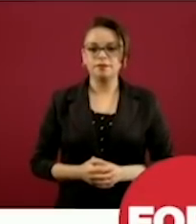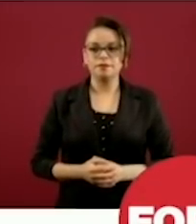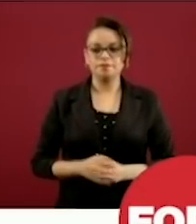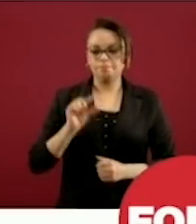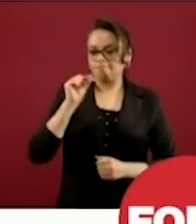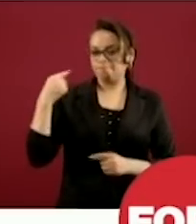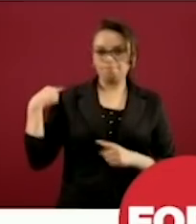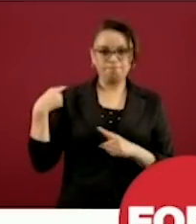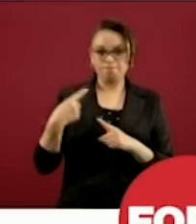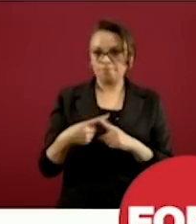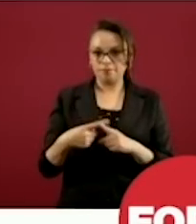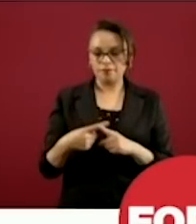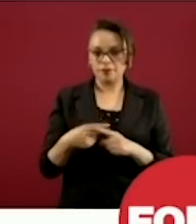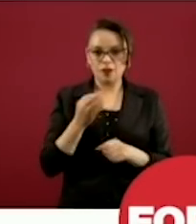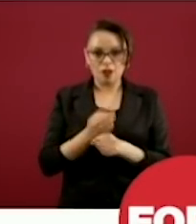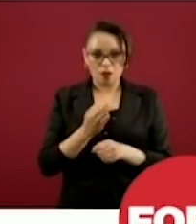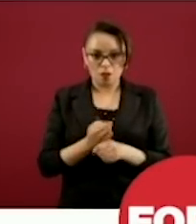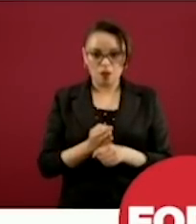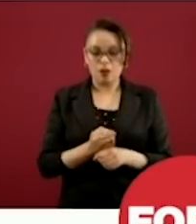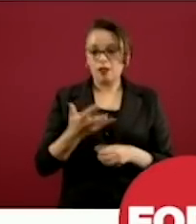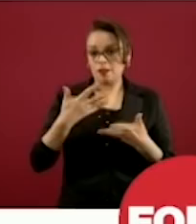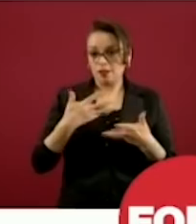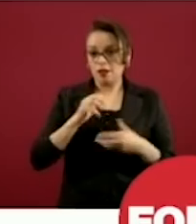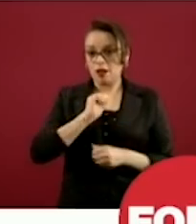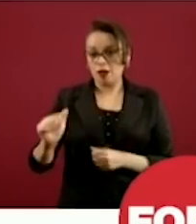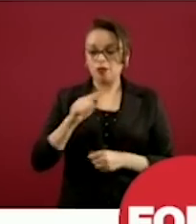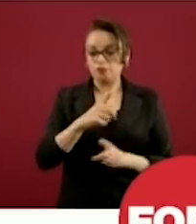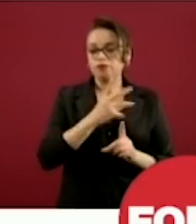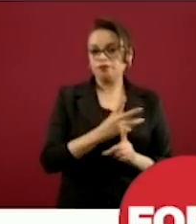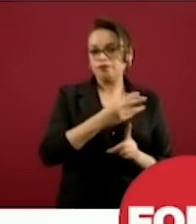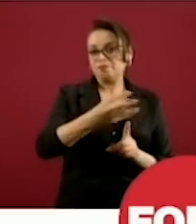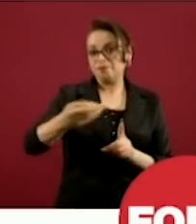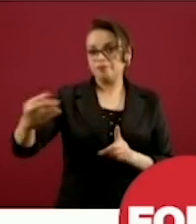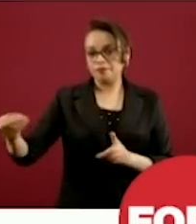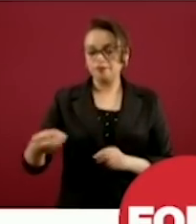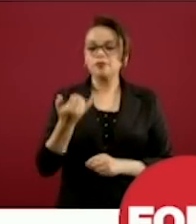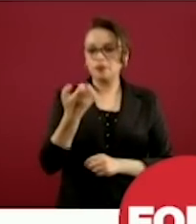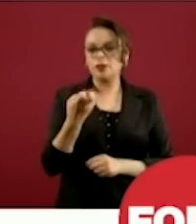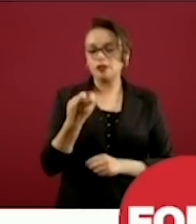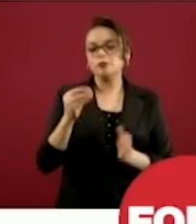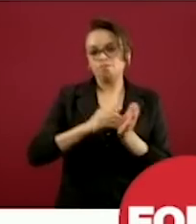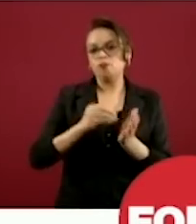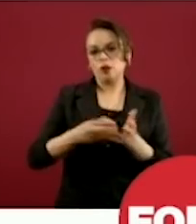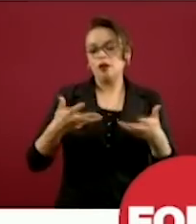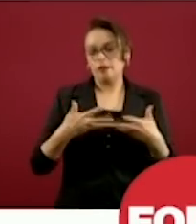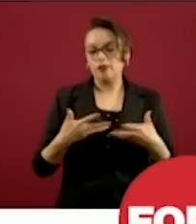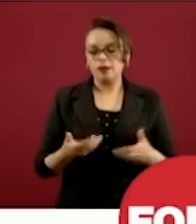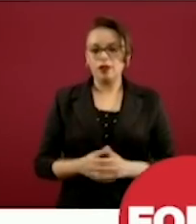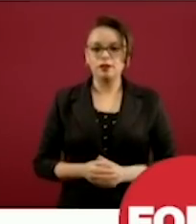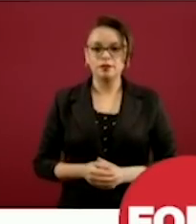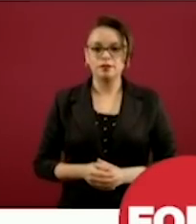reciente o lo que está activo de la pandemia, pues se sigue manteniendo, ¿no? Es decir, la pandemia está activa, todavía se están